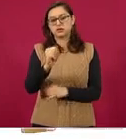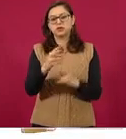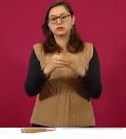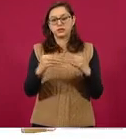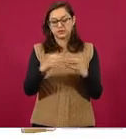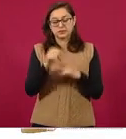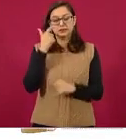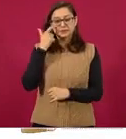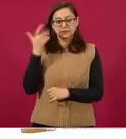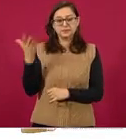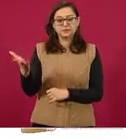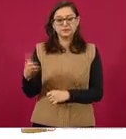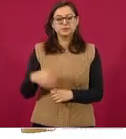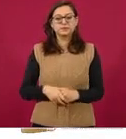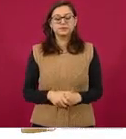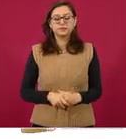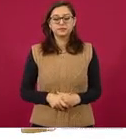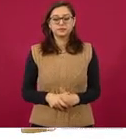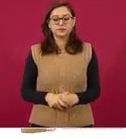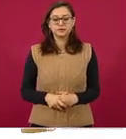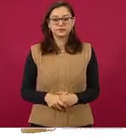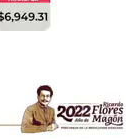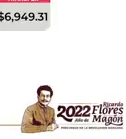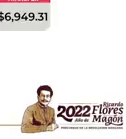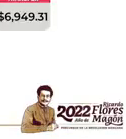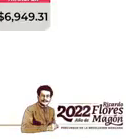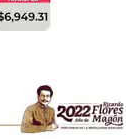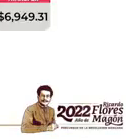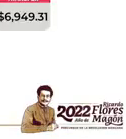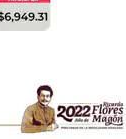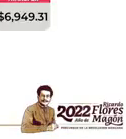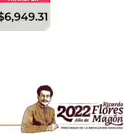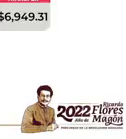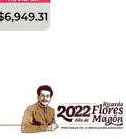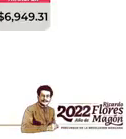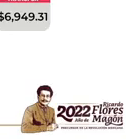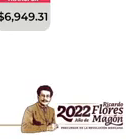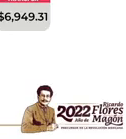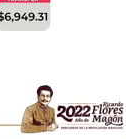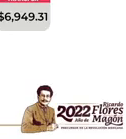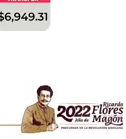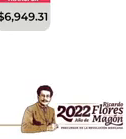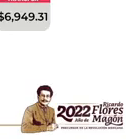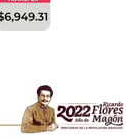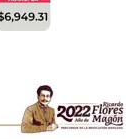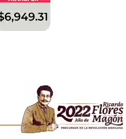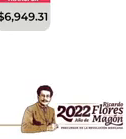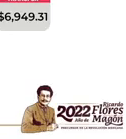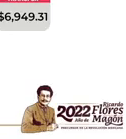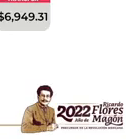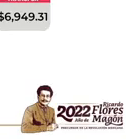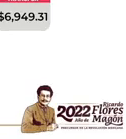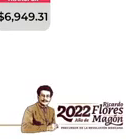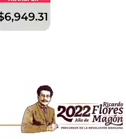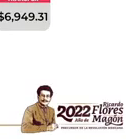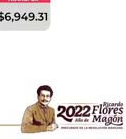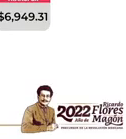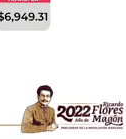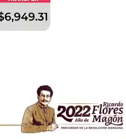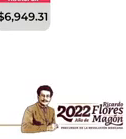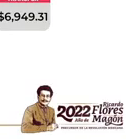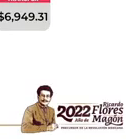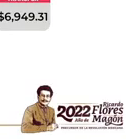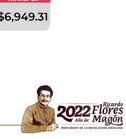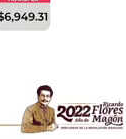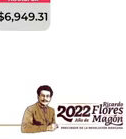7,165 pesos 69 centavos por los 350 dólares, tipo cambiario de 20 pesos 47 centavos por dólar, cero de comisión, mientras que